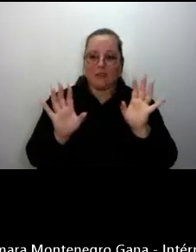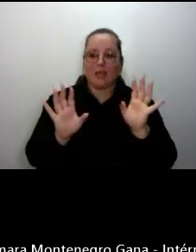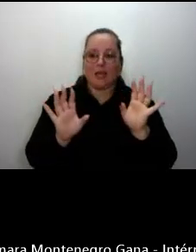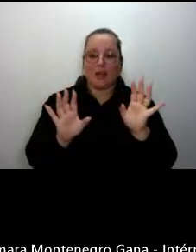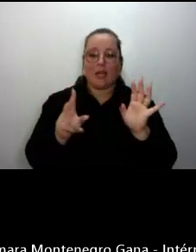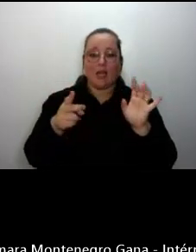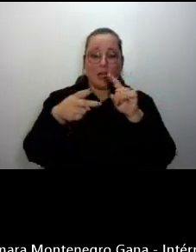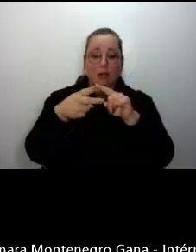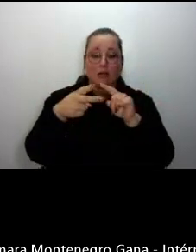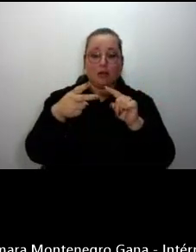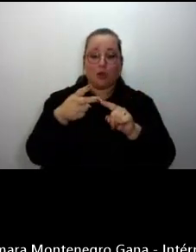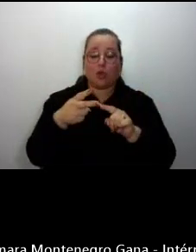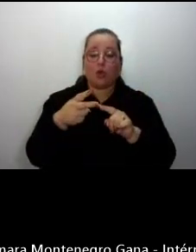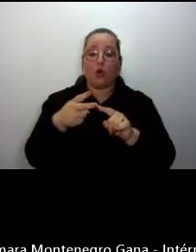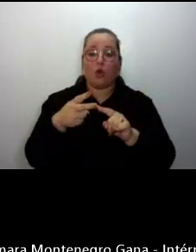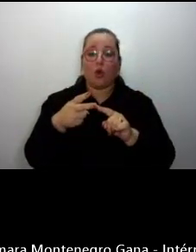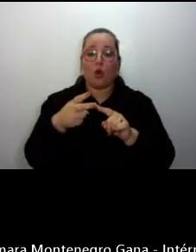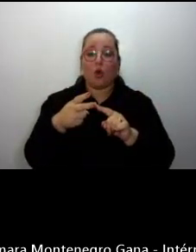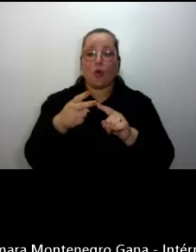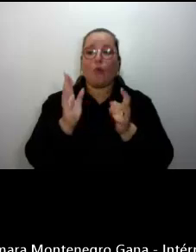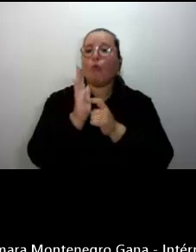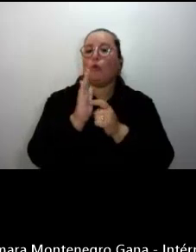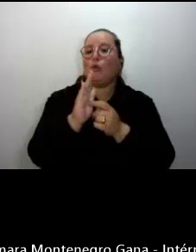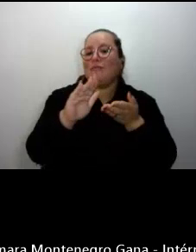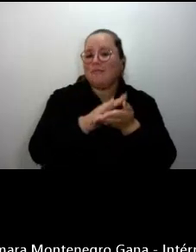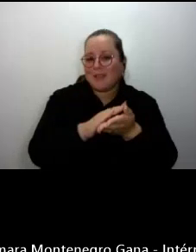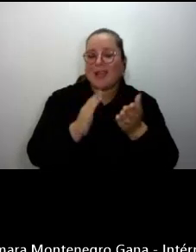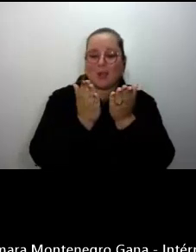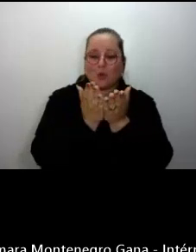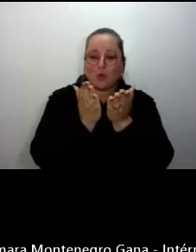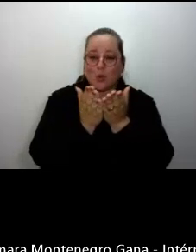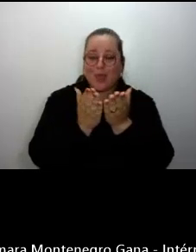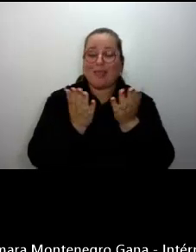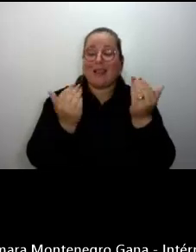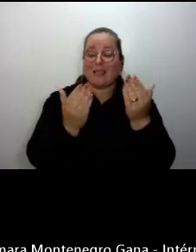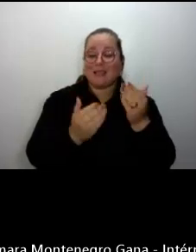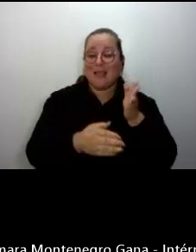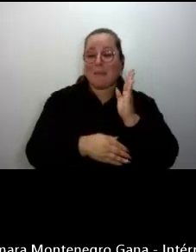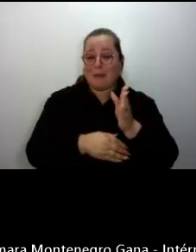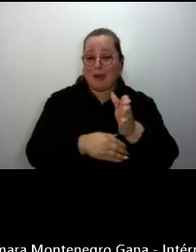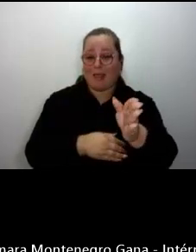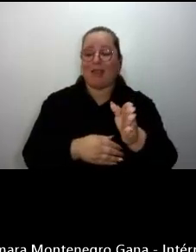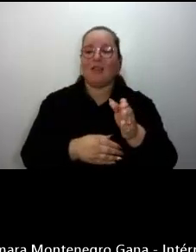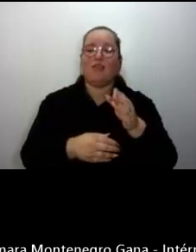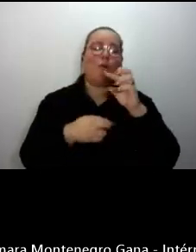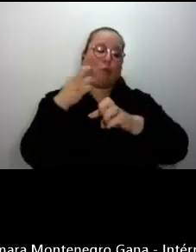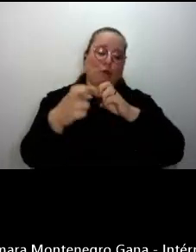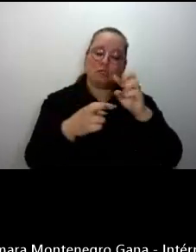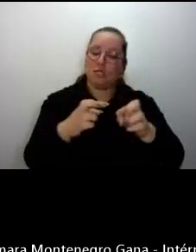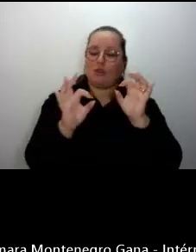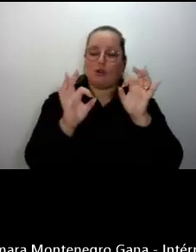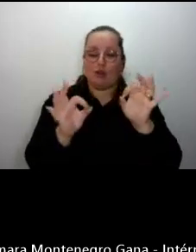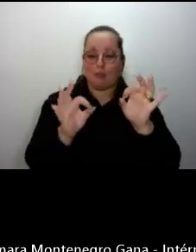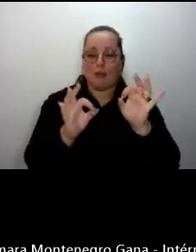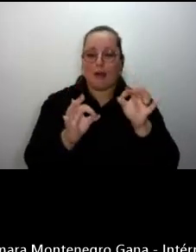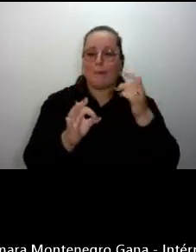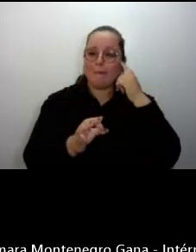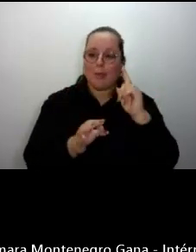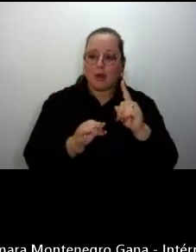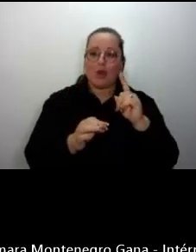2 cupos, ¿cierto?, de estudiantes con necesidades educativas permanentes son para el proceso regular. Sin embargo, a partir